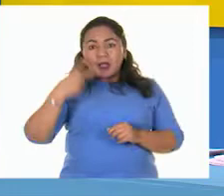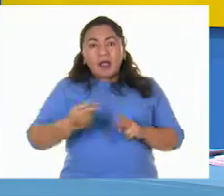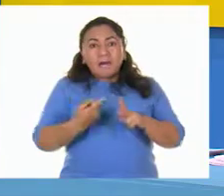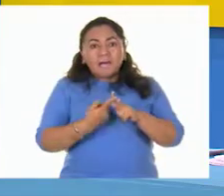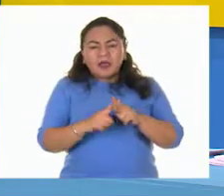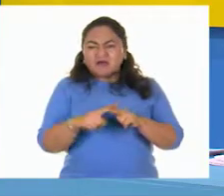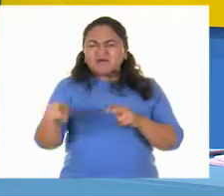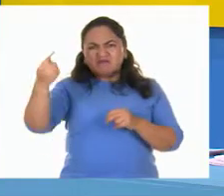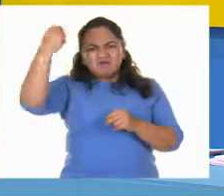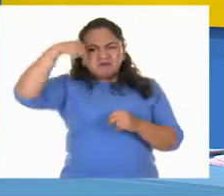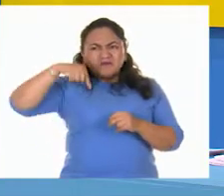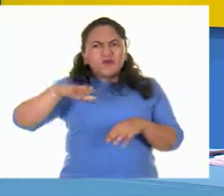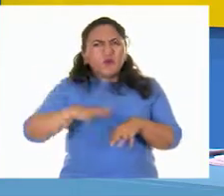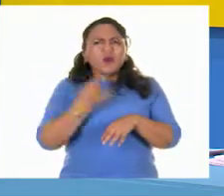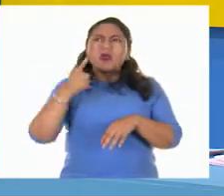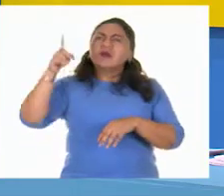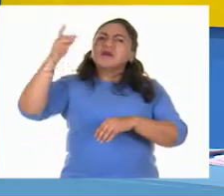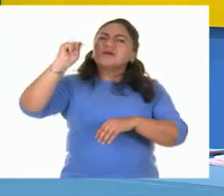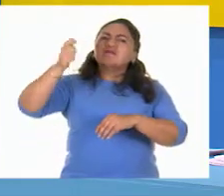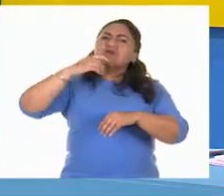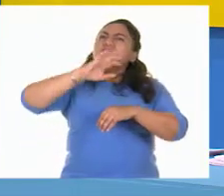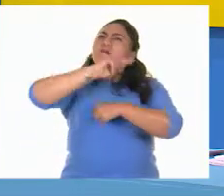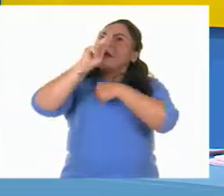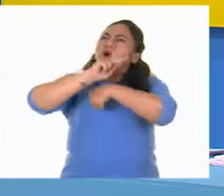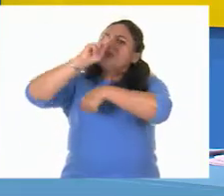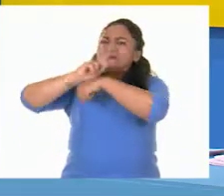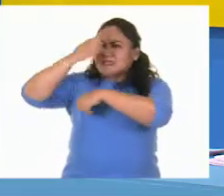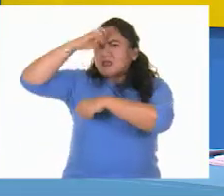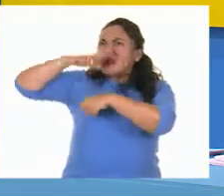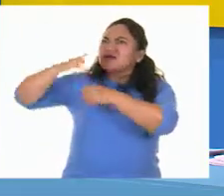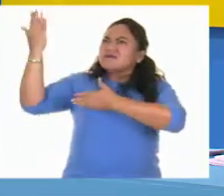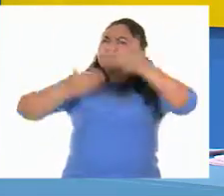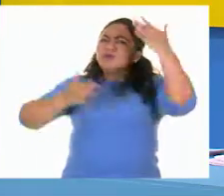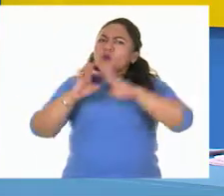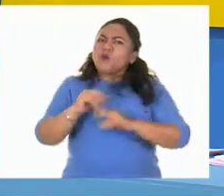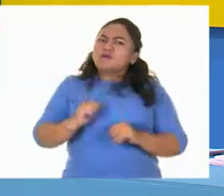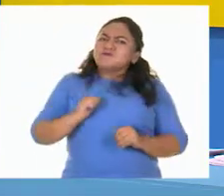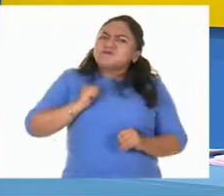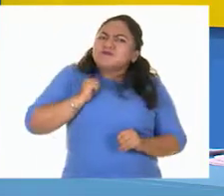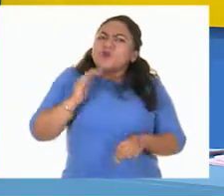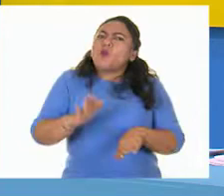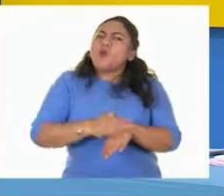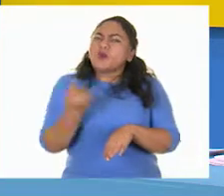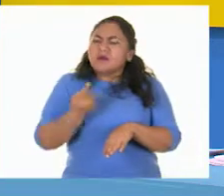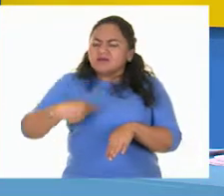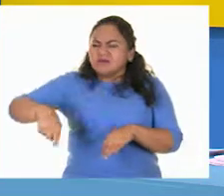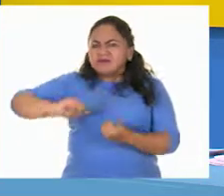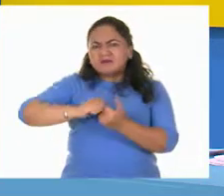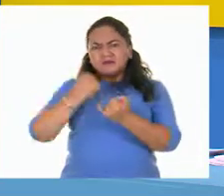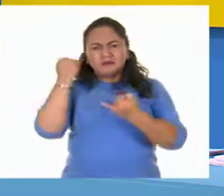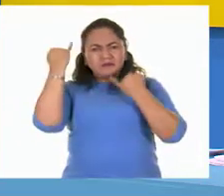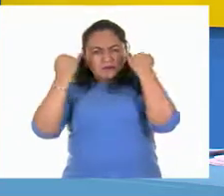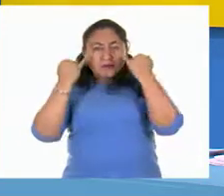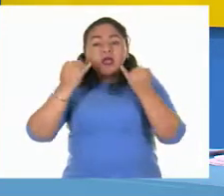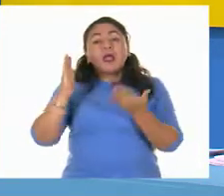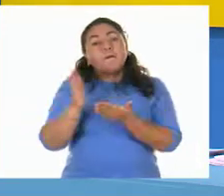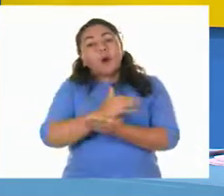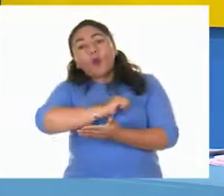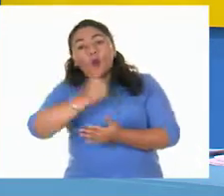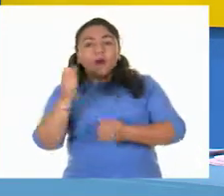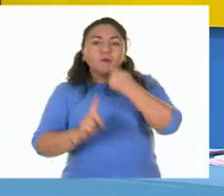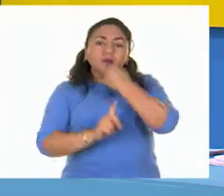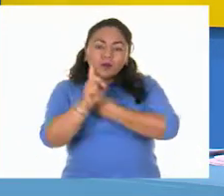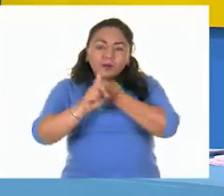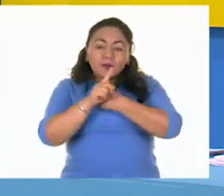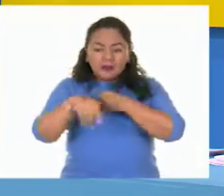empezó a cuestionar el dominio de estas empresas extranjeras sobre el petróleo. Además, había otro problema con estas